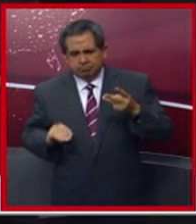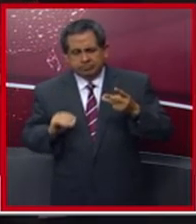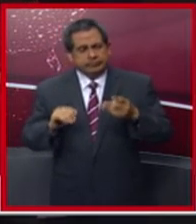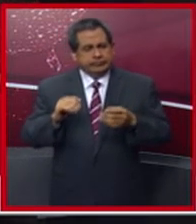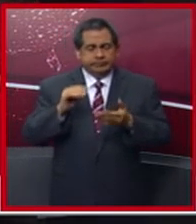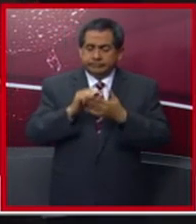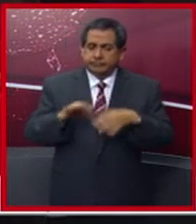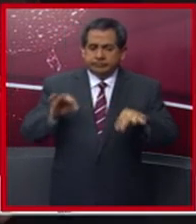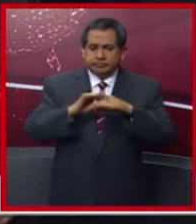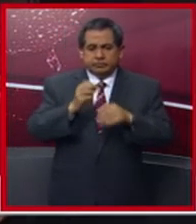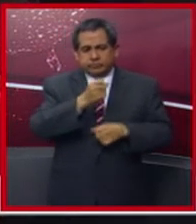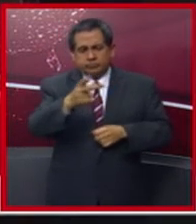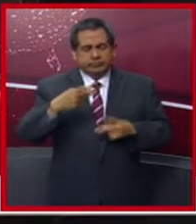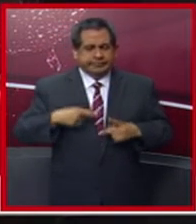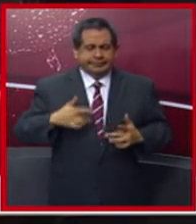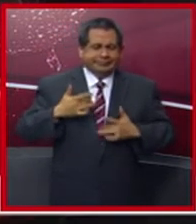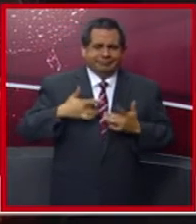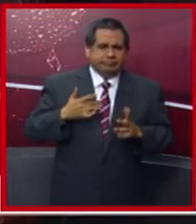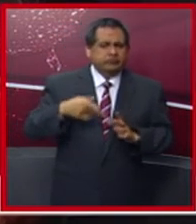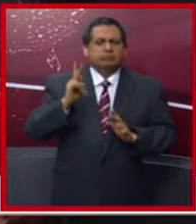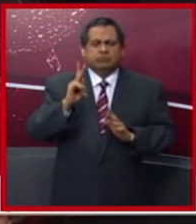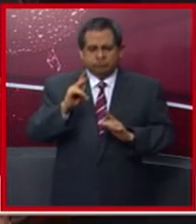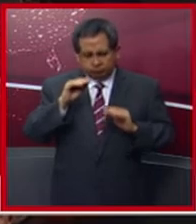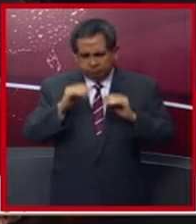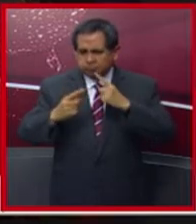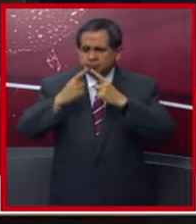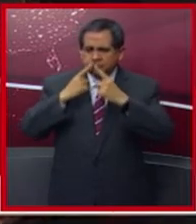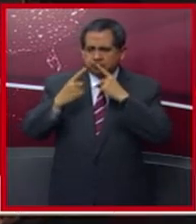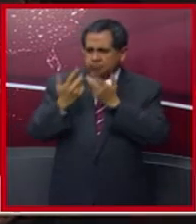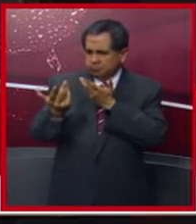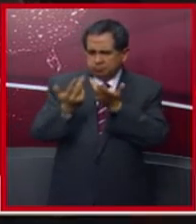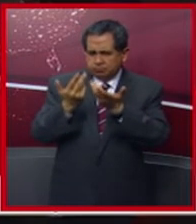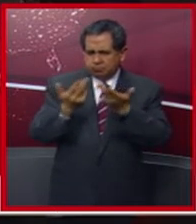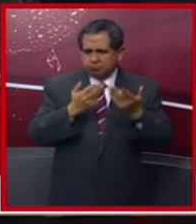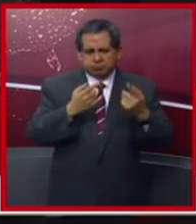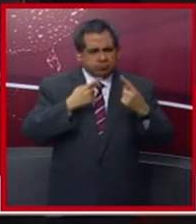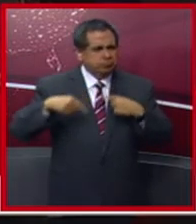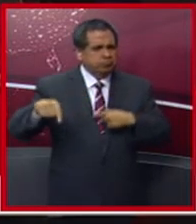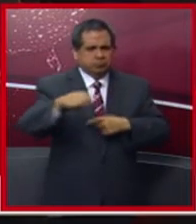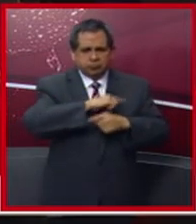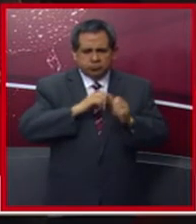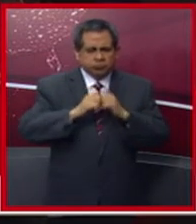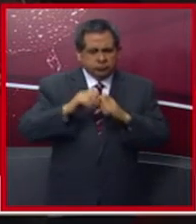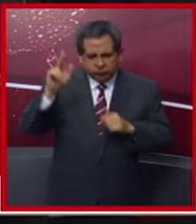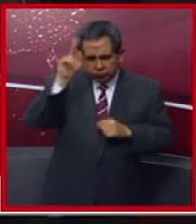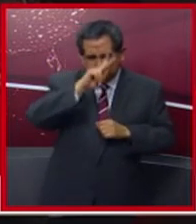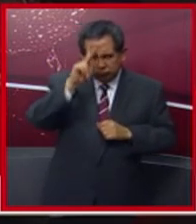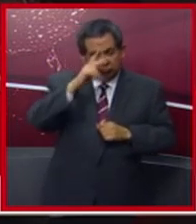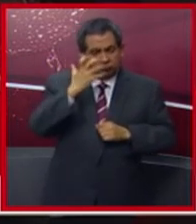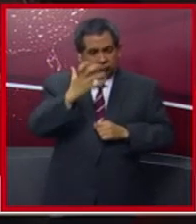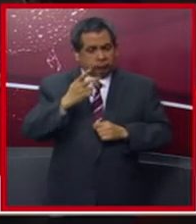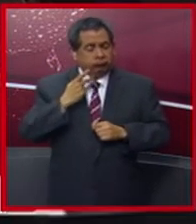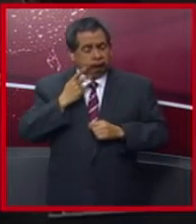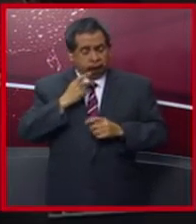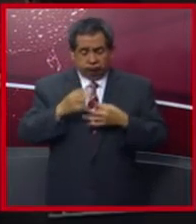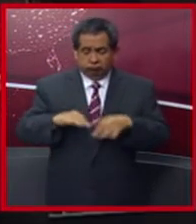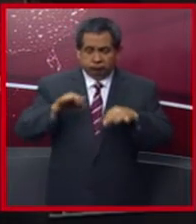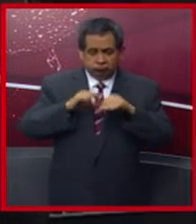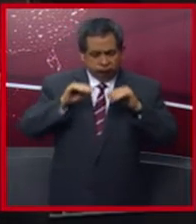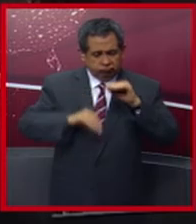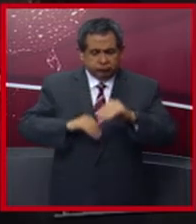inquietado a ciertos actores, pero estamos en un diálogo, como se comentó, prudente, serio, político, de distinción,